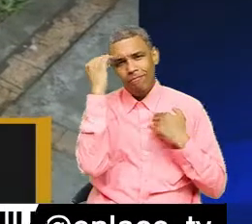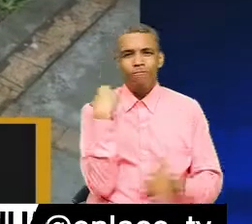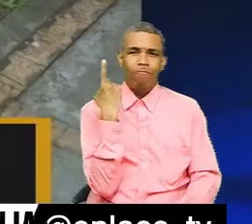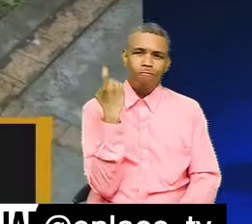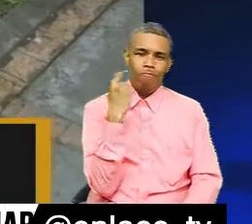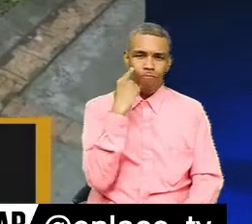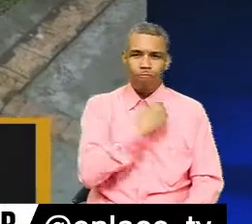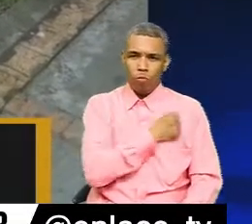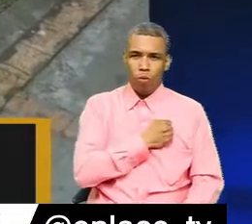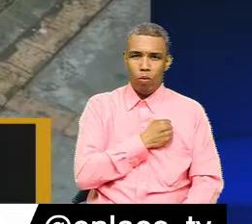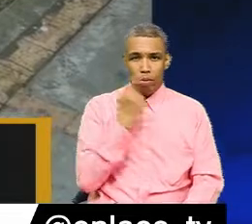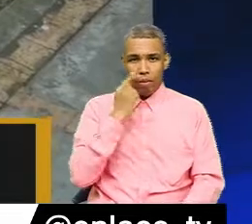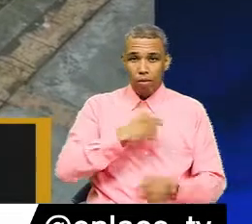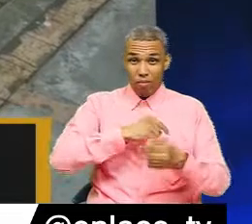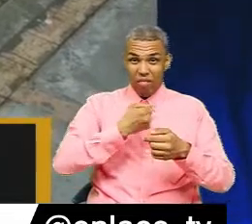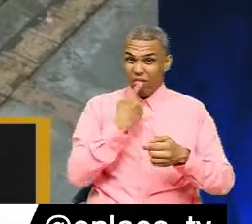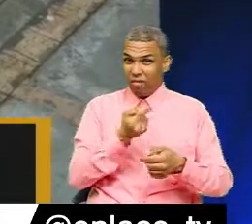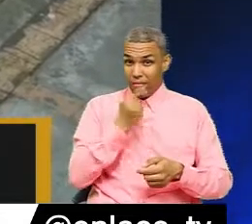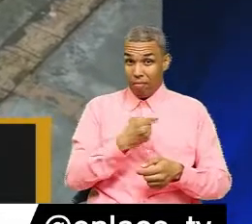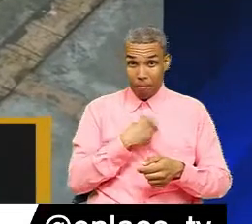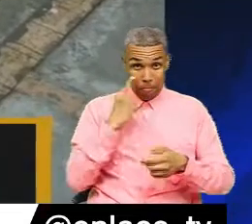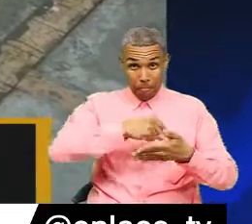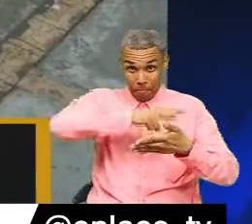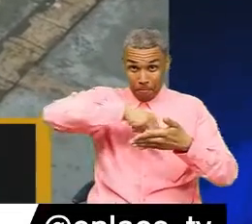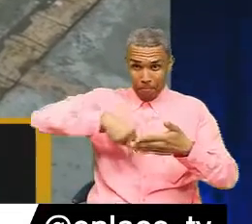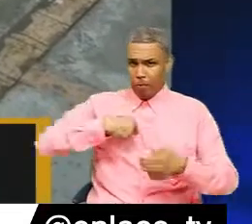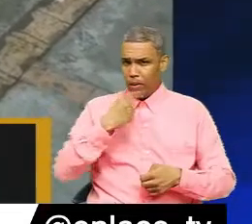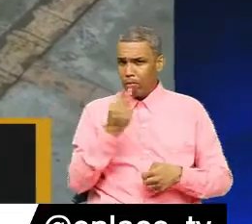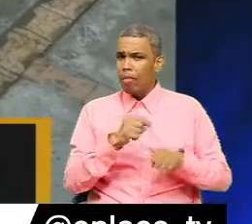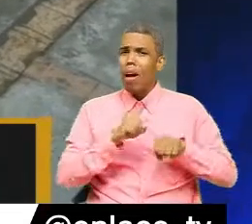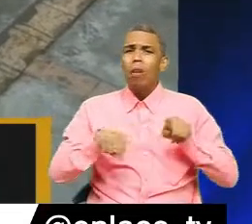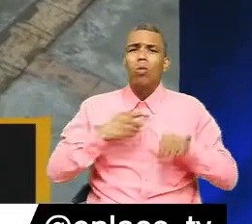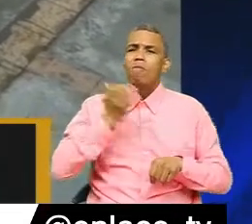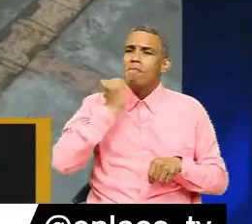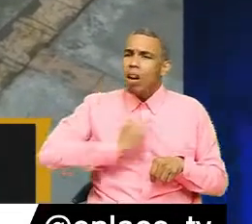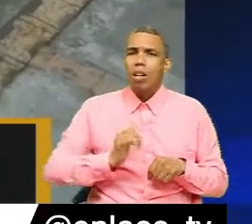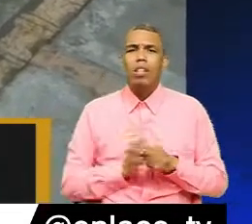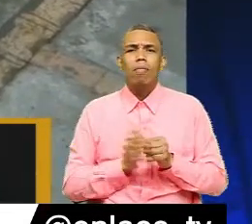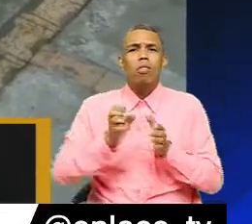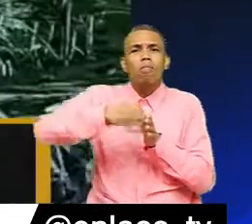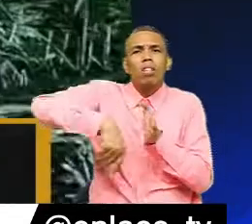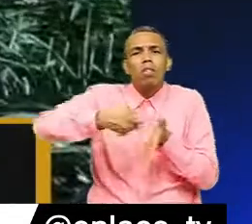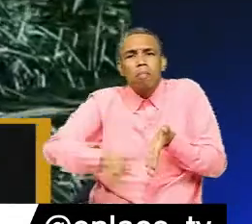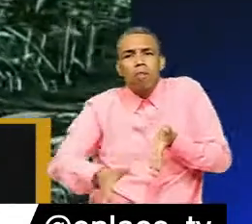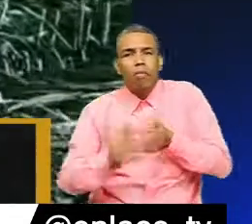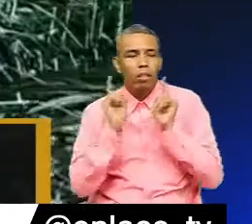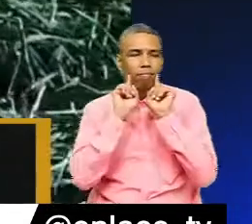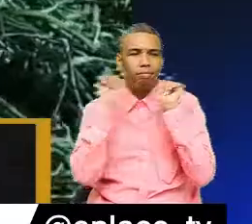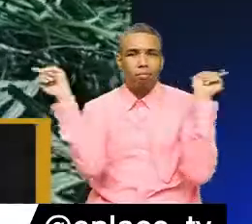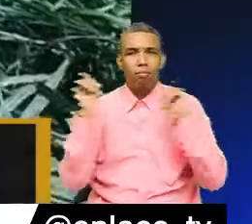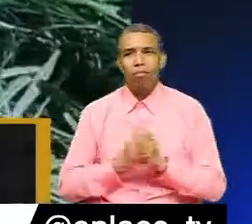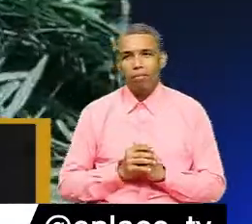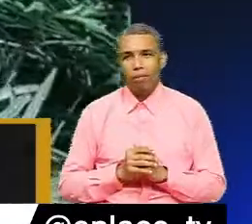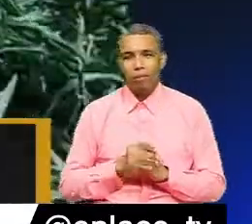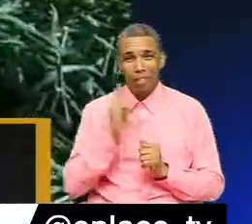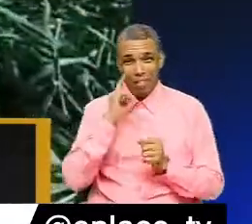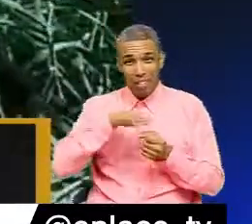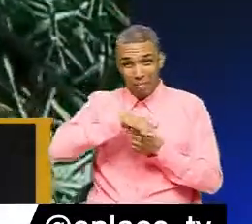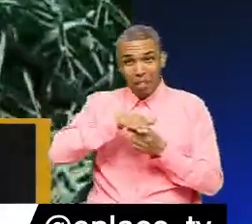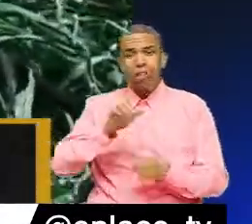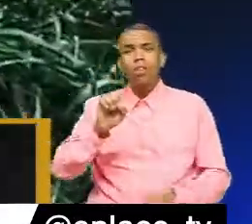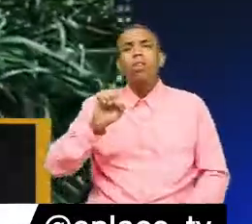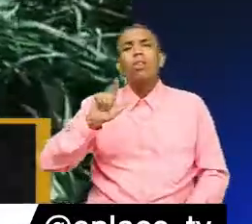abro comillas, este es un hábito de los rufinos, utilizar el espacio público para esparcir las basuras allí. Los vecinos del barrio Olaya Herrera también